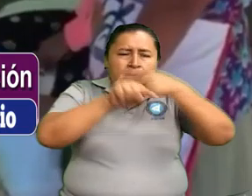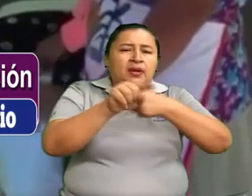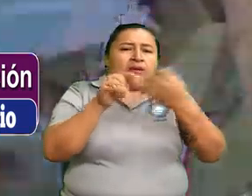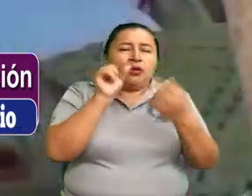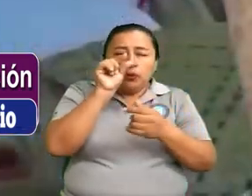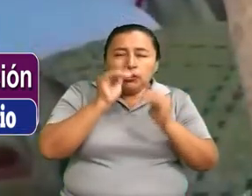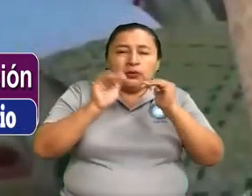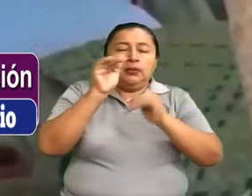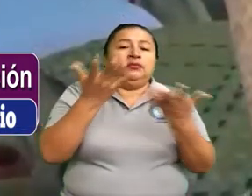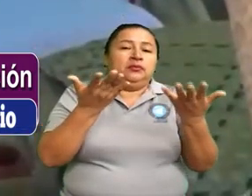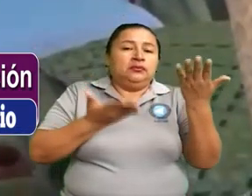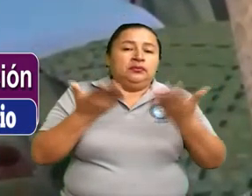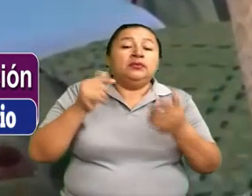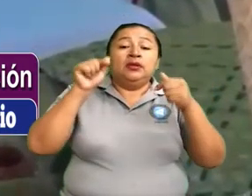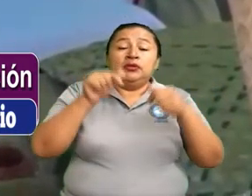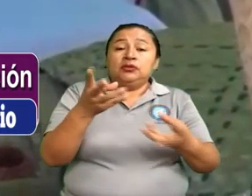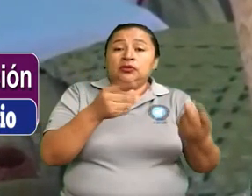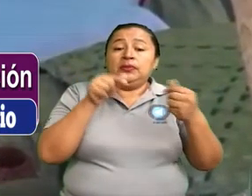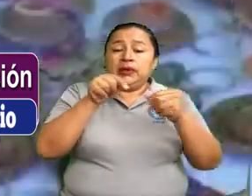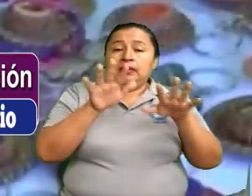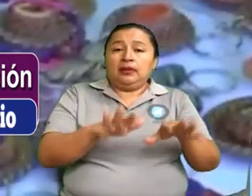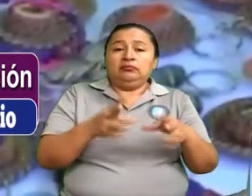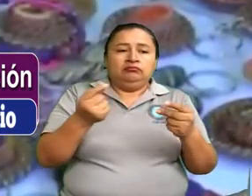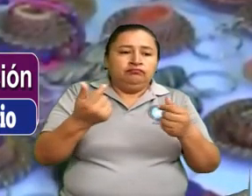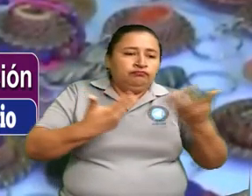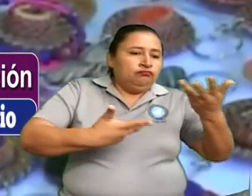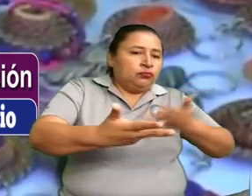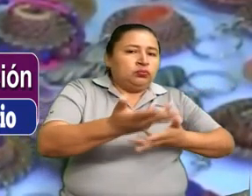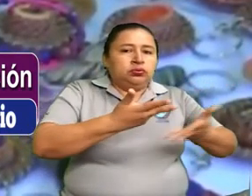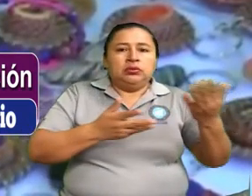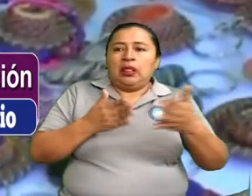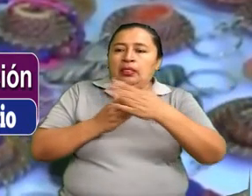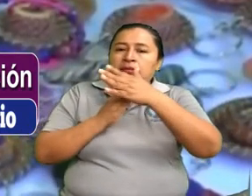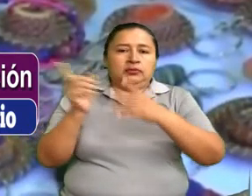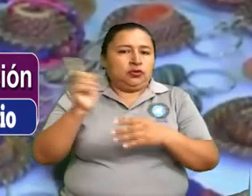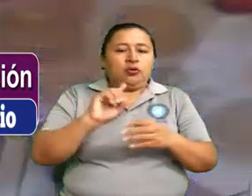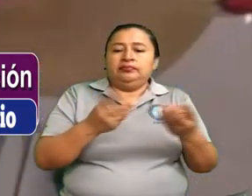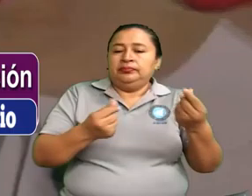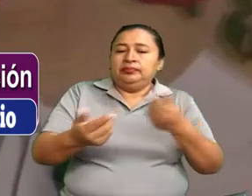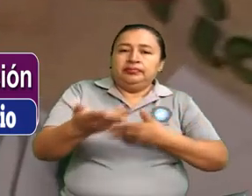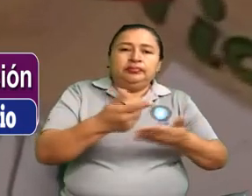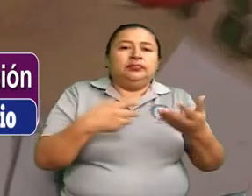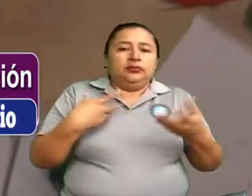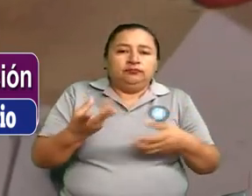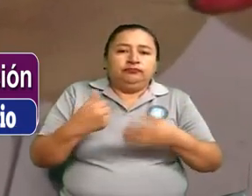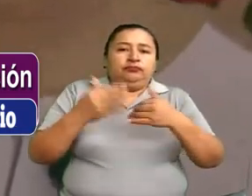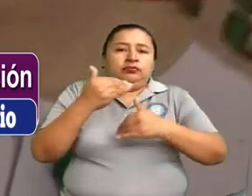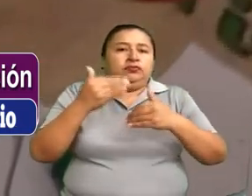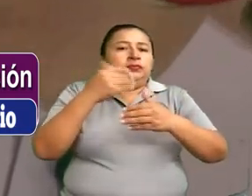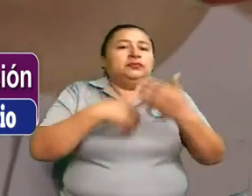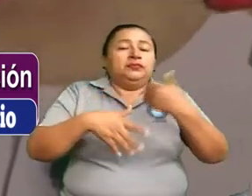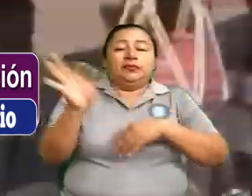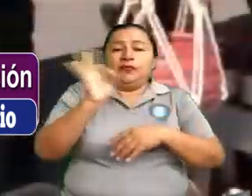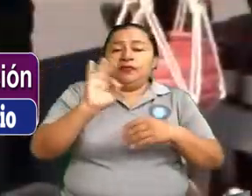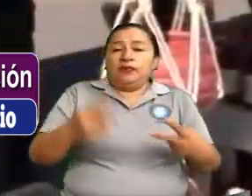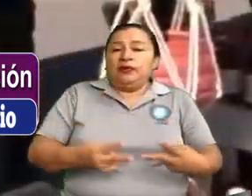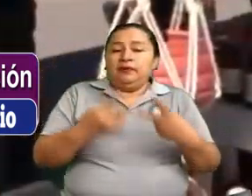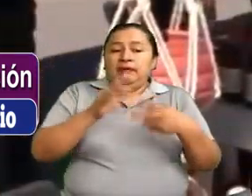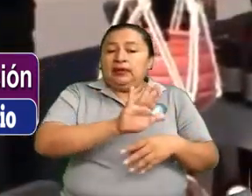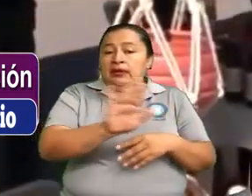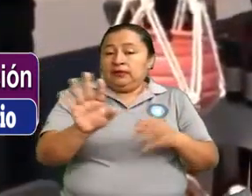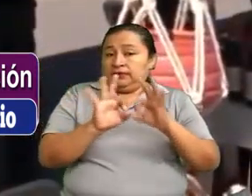poco más. Entonces, esa economía ahí está moviéndose, no se paraliza. Entonces, esa está generando formas de vida a la